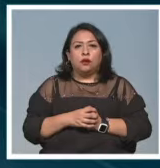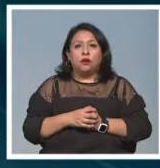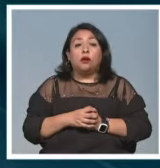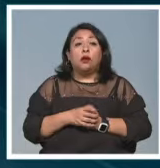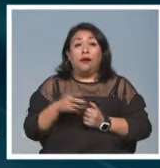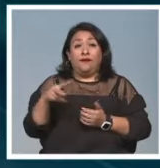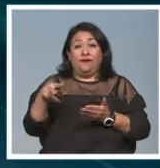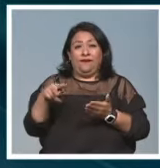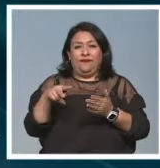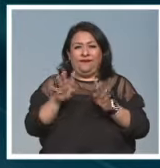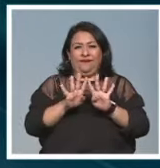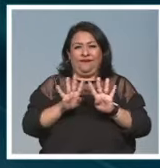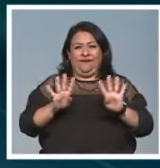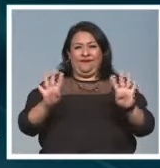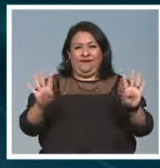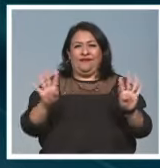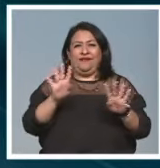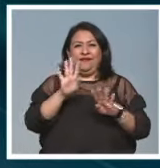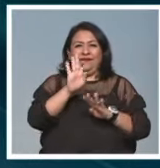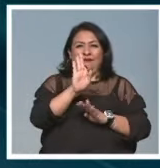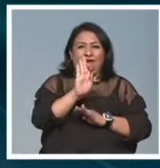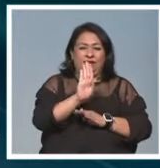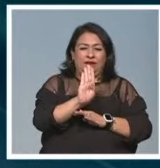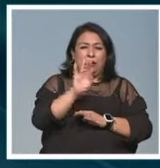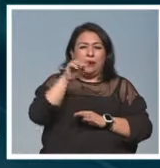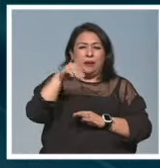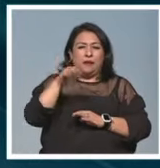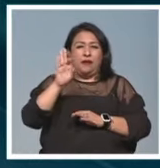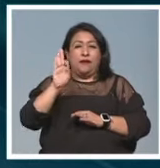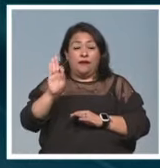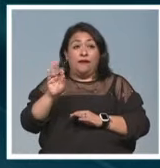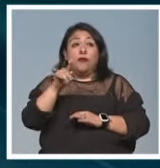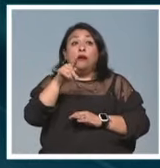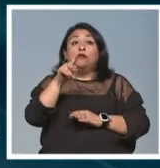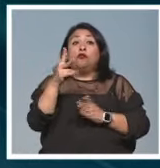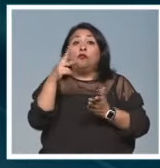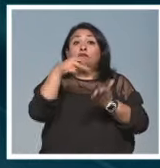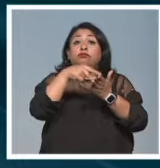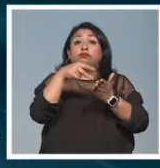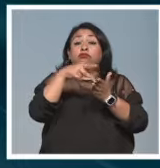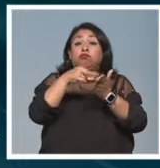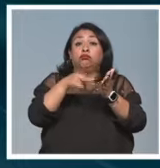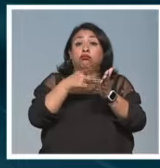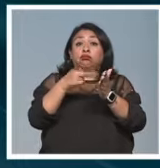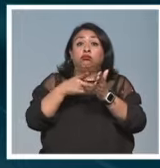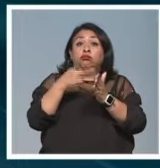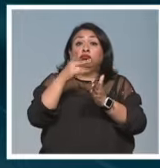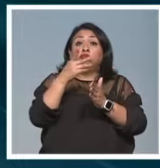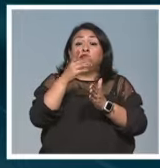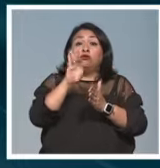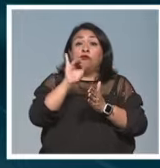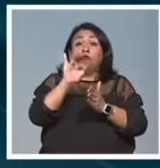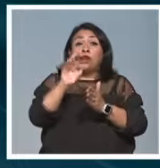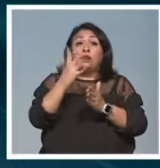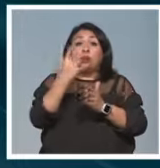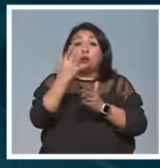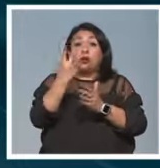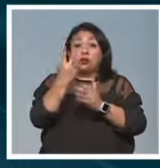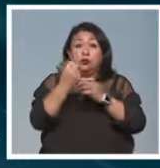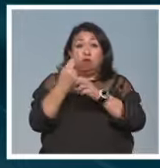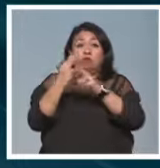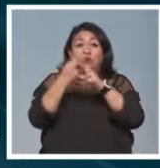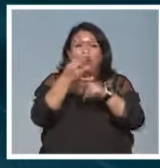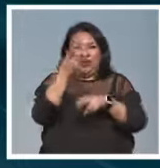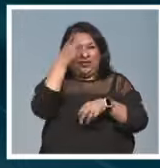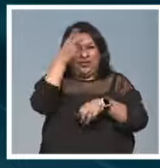El Ballet Folclórico de México de Amalia Hernández ha acompañado al Festival Internacional Cervantino durante sus 52 ediciones. A decir de su